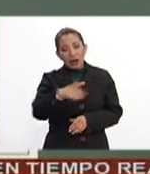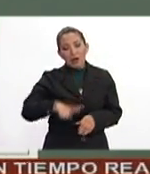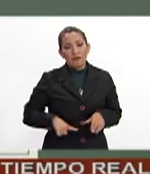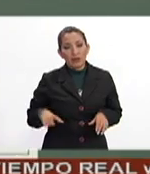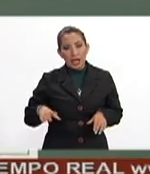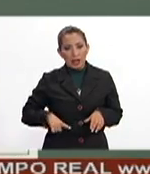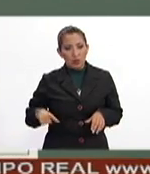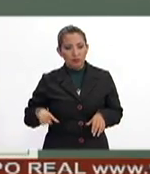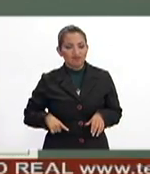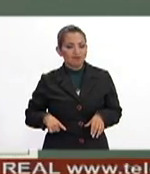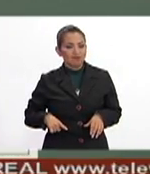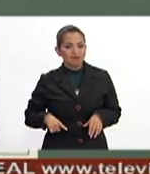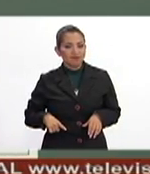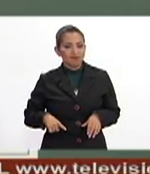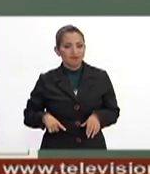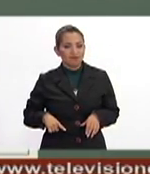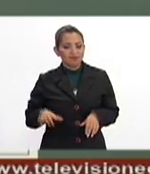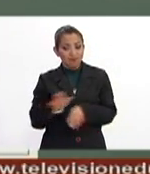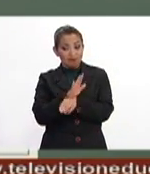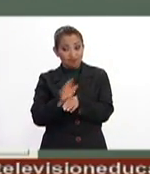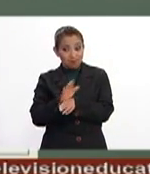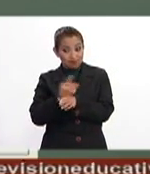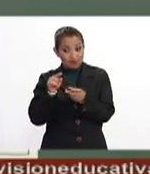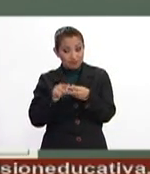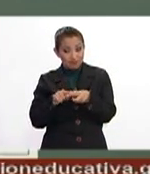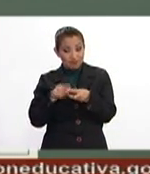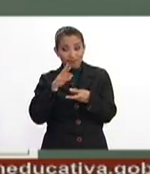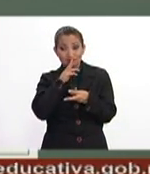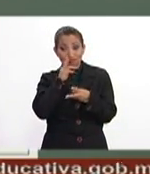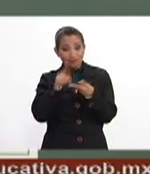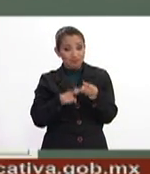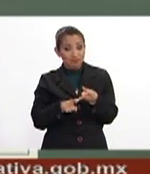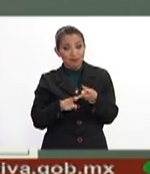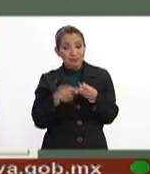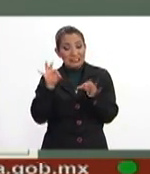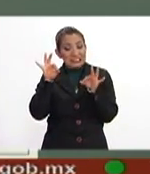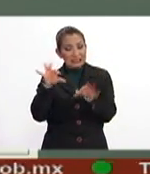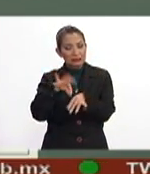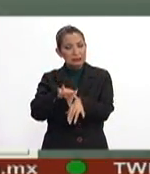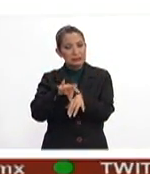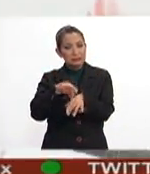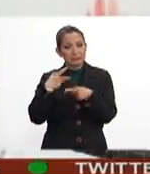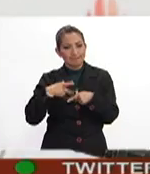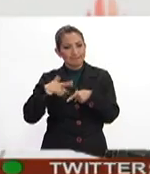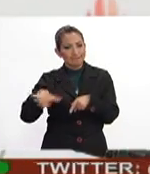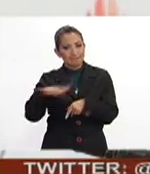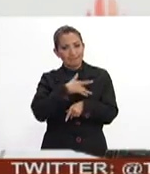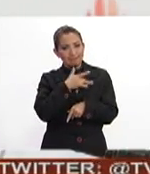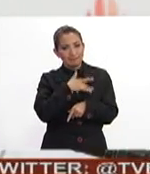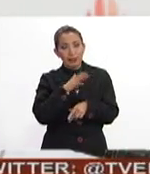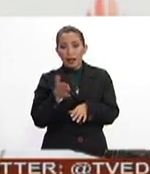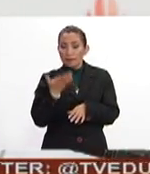gobierno en beneficios, en resultados tangibles para la sociedad. La buena política es aquella